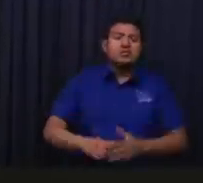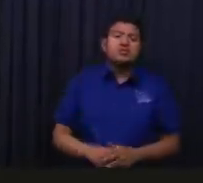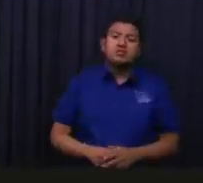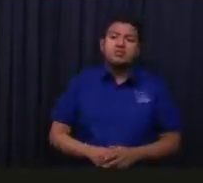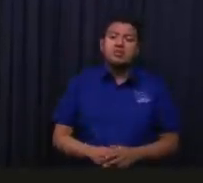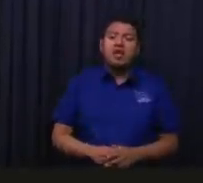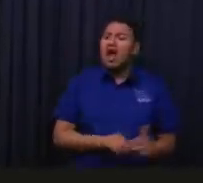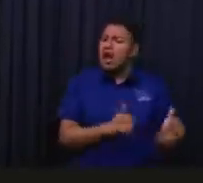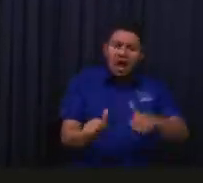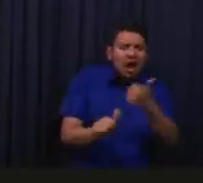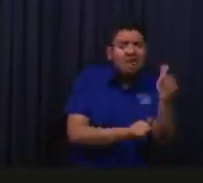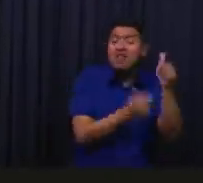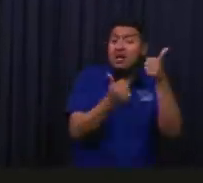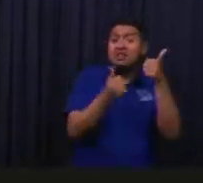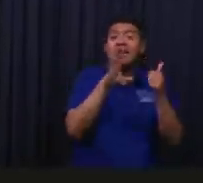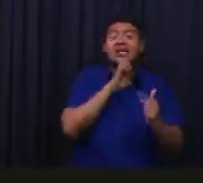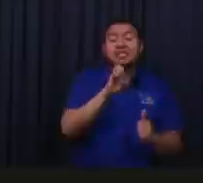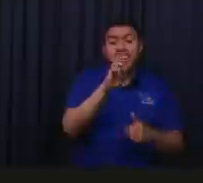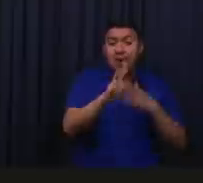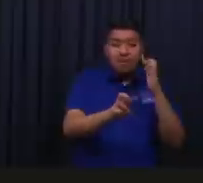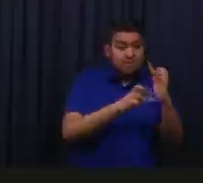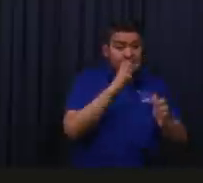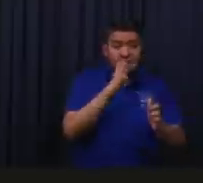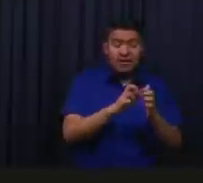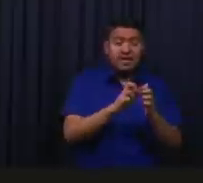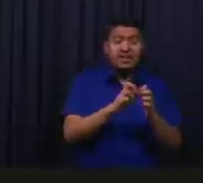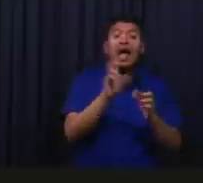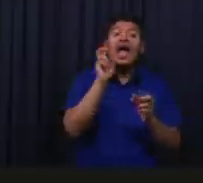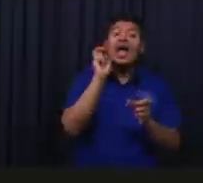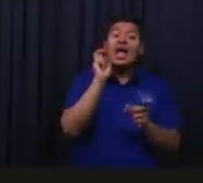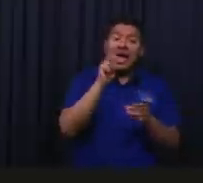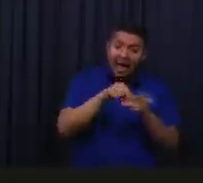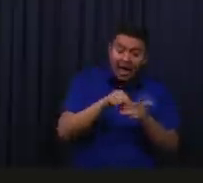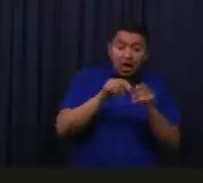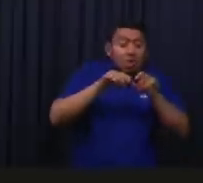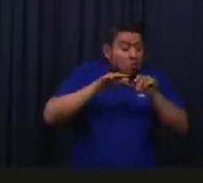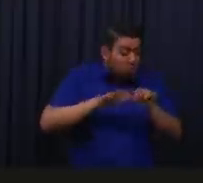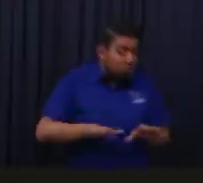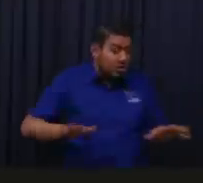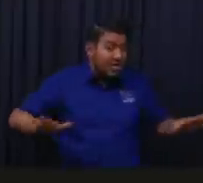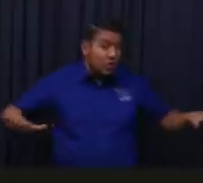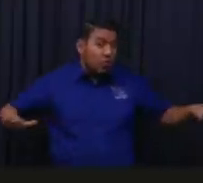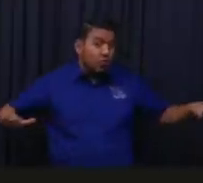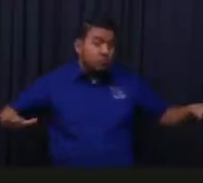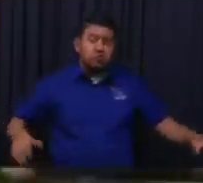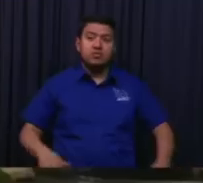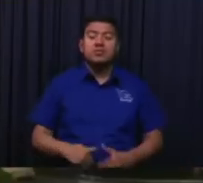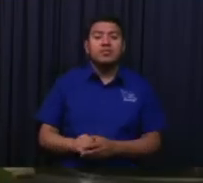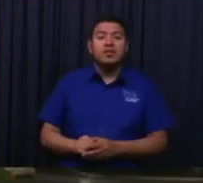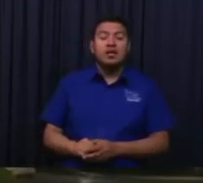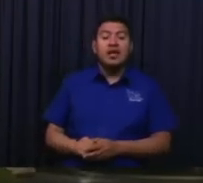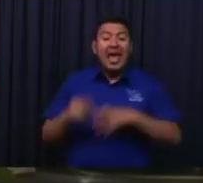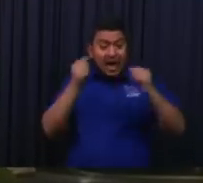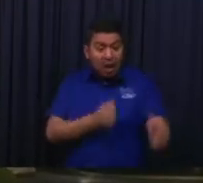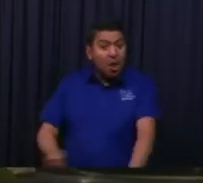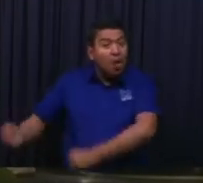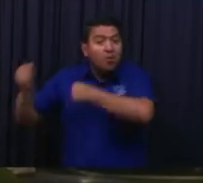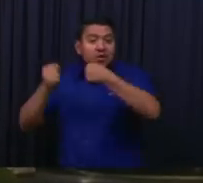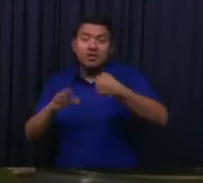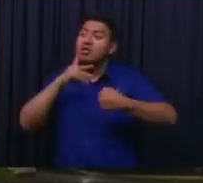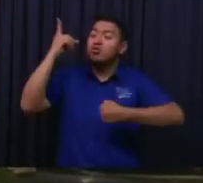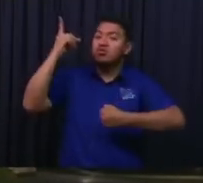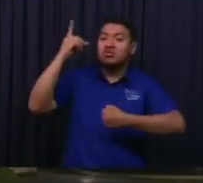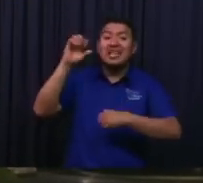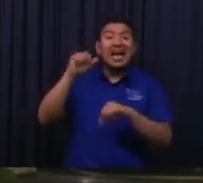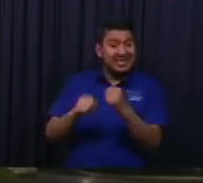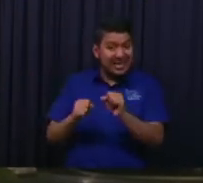en la boca de los niños y de los que maman. La Biblia nos narra que el poder de Dios se perfecciona en nuestra debilidad. La